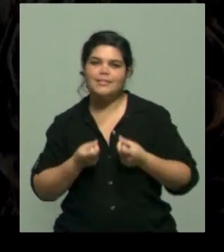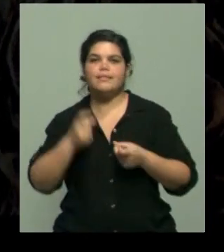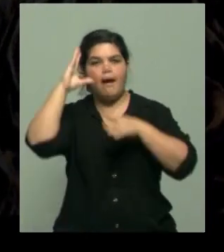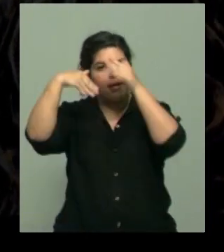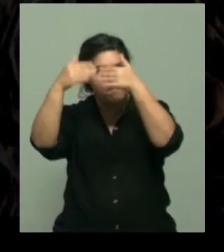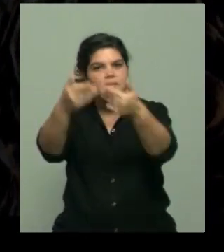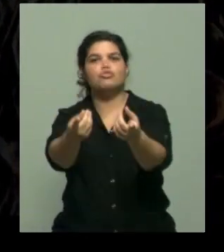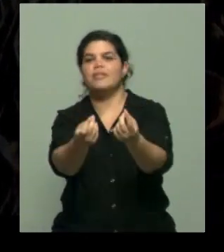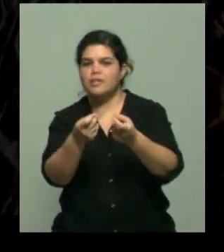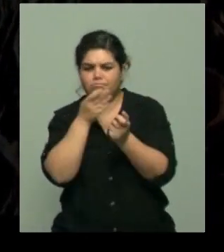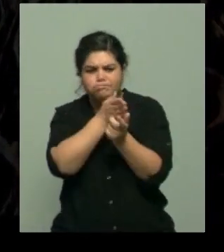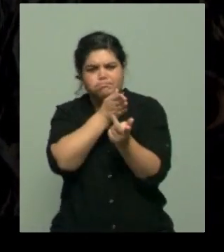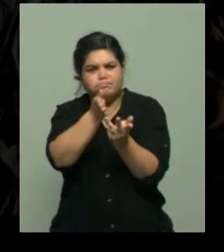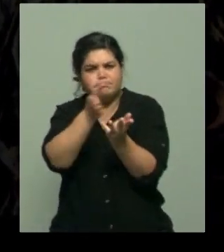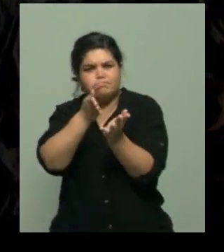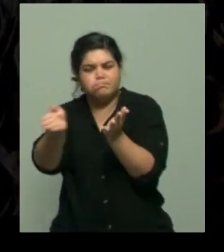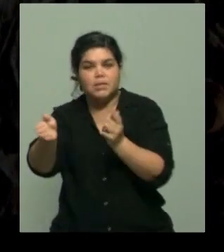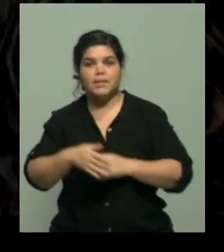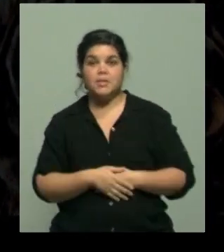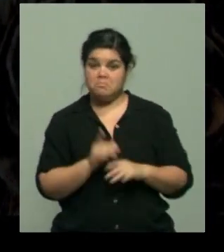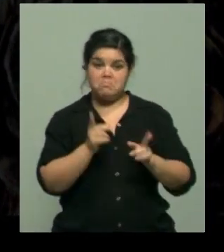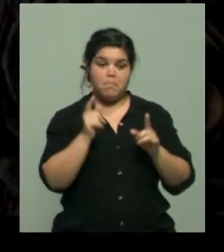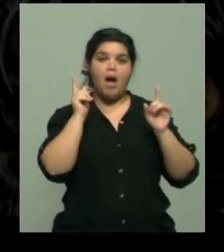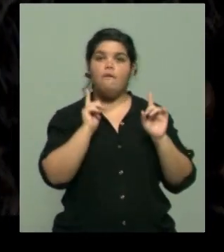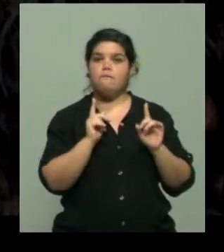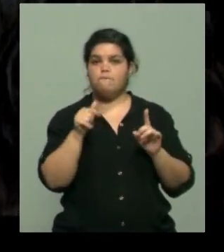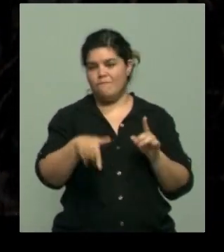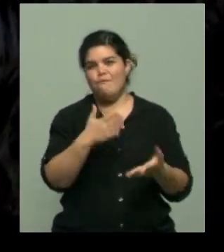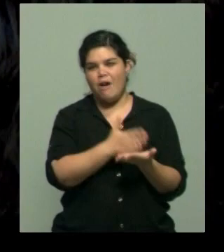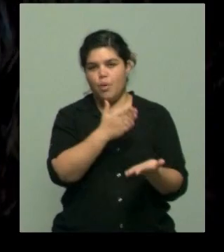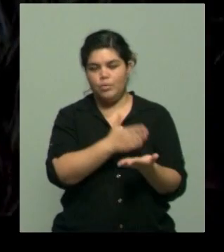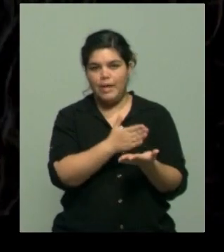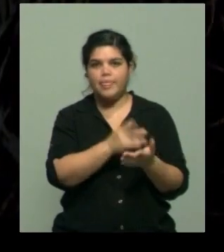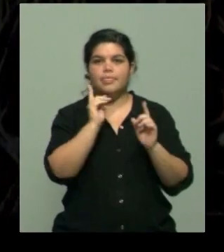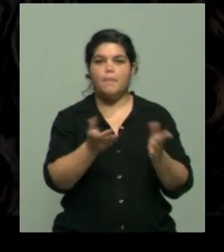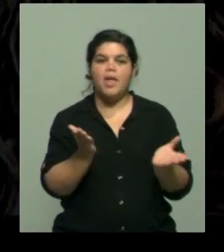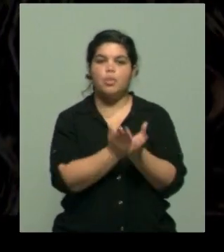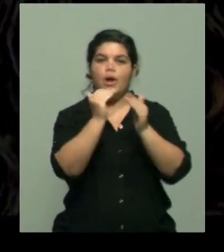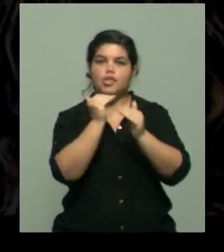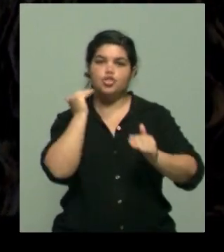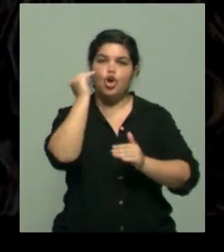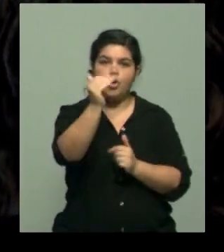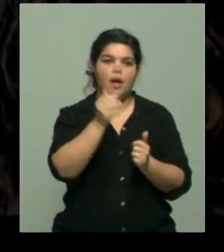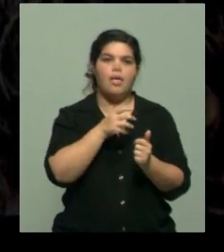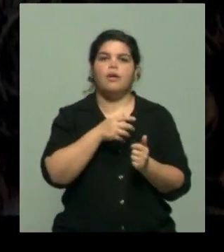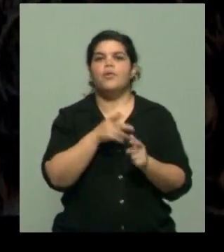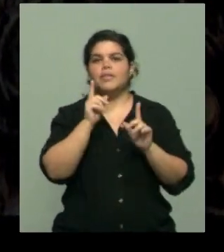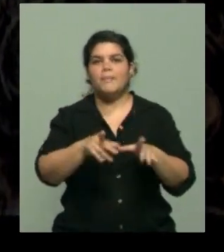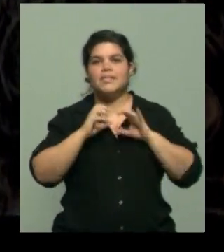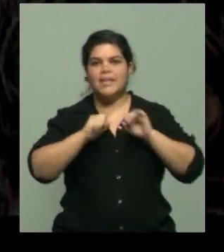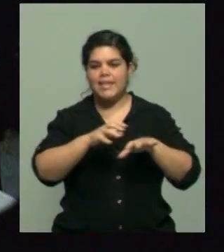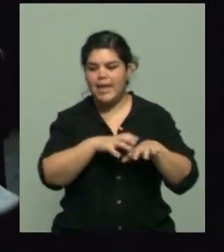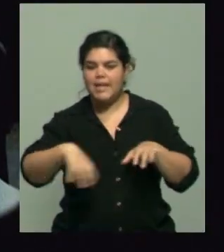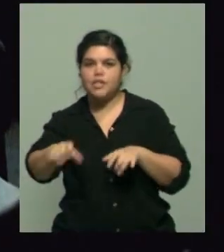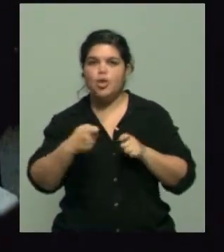eso también la facultad brinda formaciones de posgrado o capacitaciones desde la Secretaría de Extensión